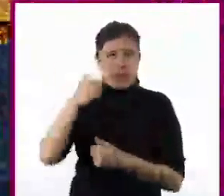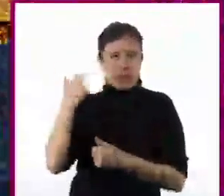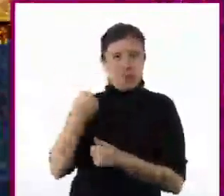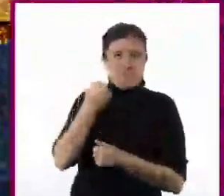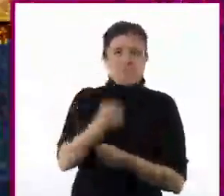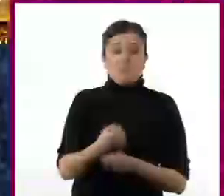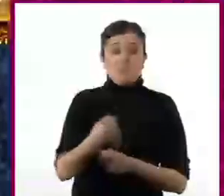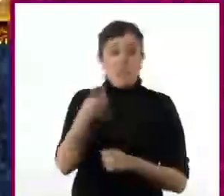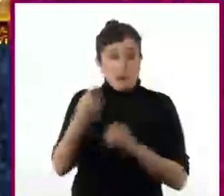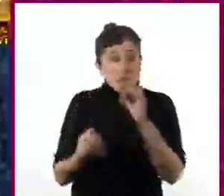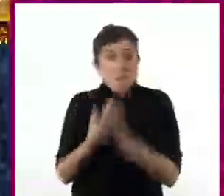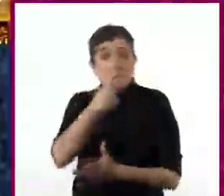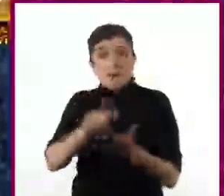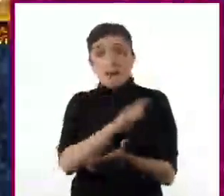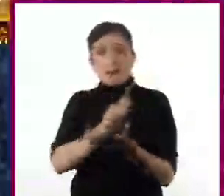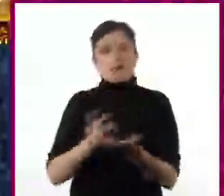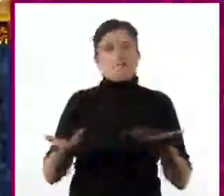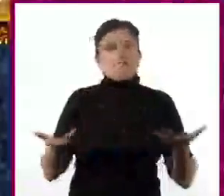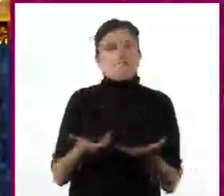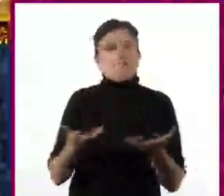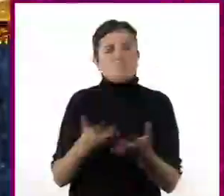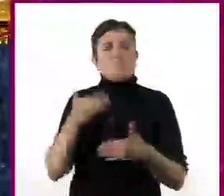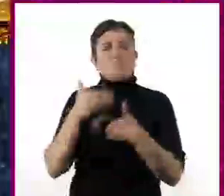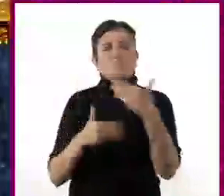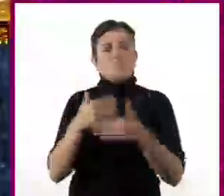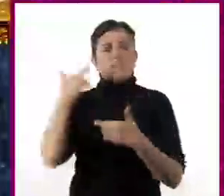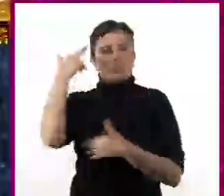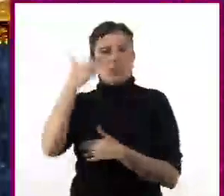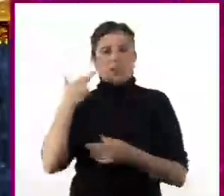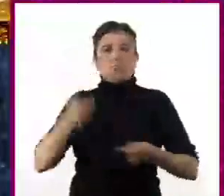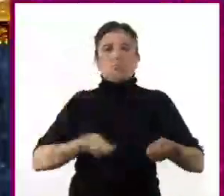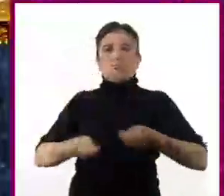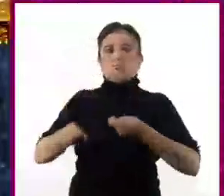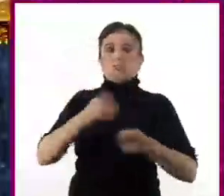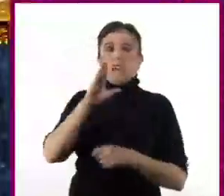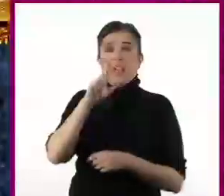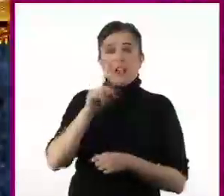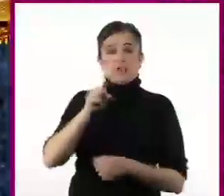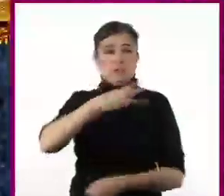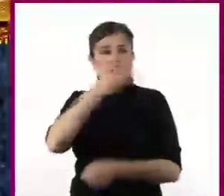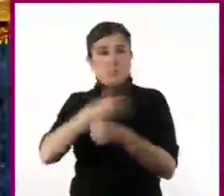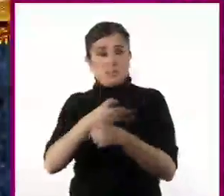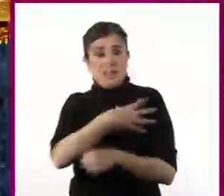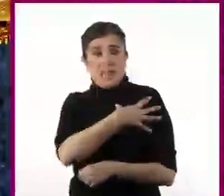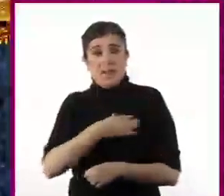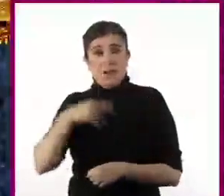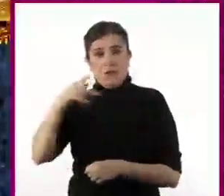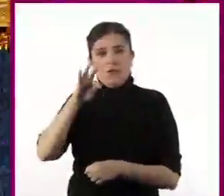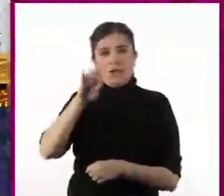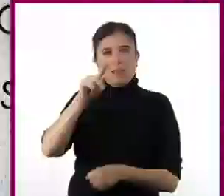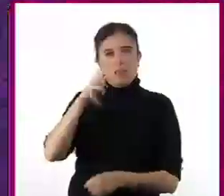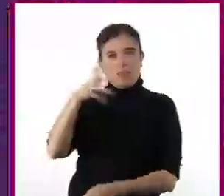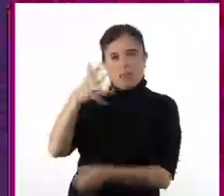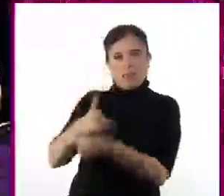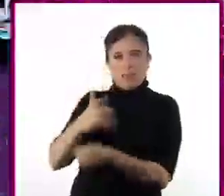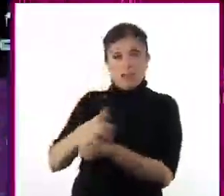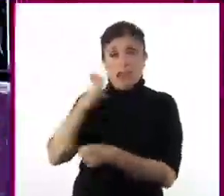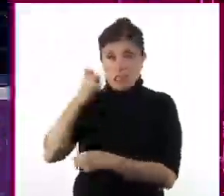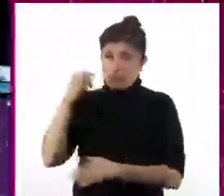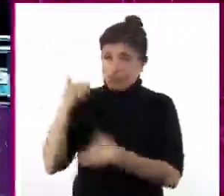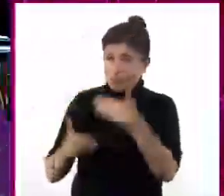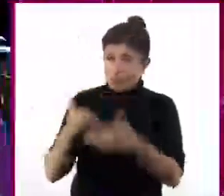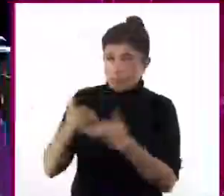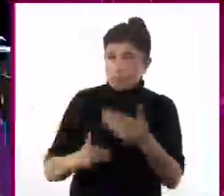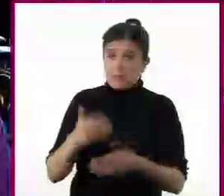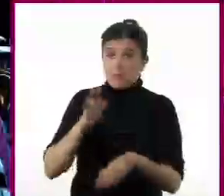más trascendentes se realizaron durante el reinado de Carlos III, hijo de Felipe V. En este proceso